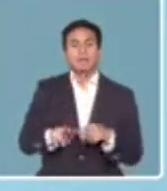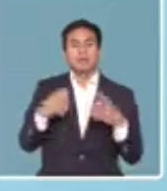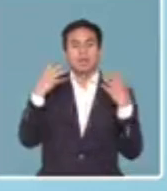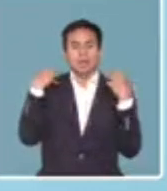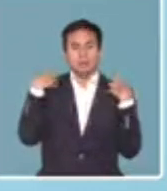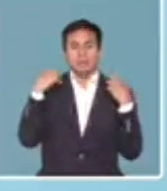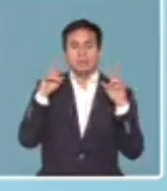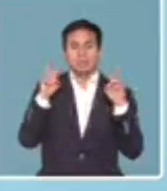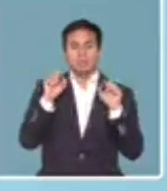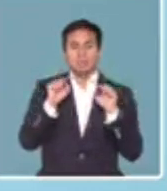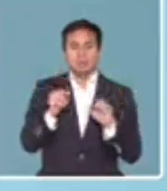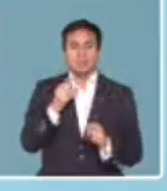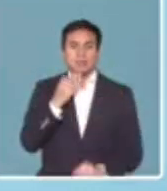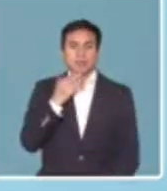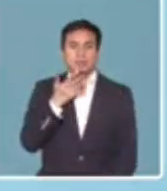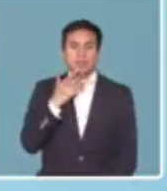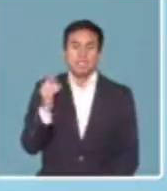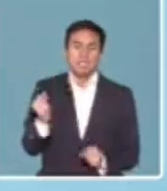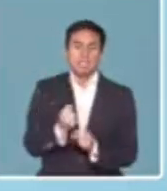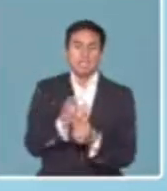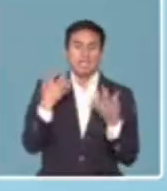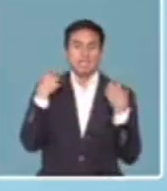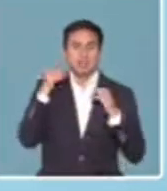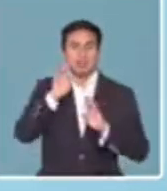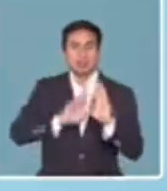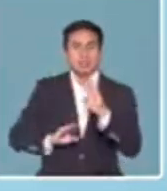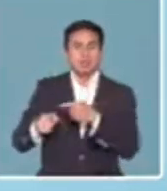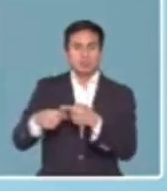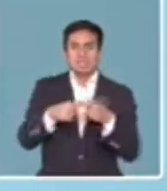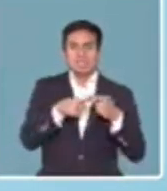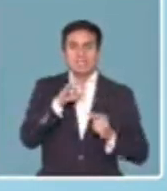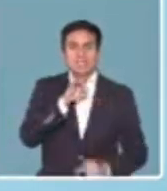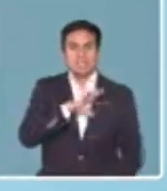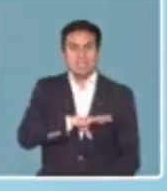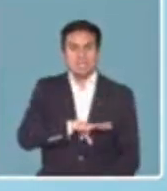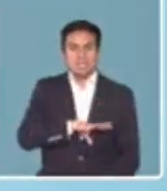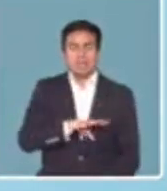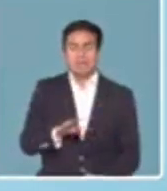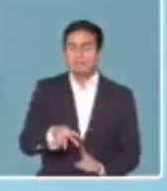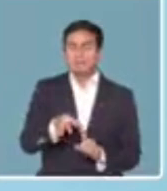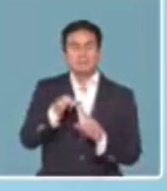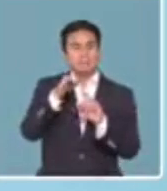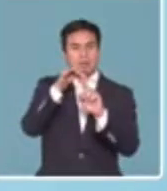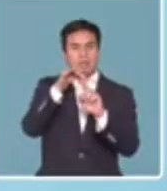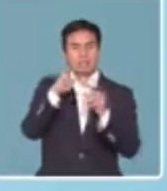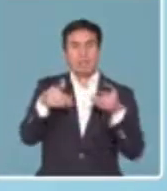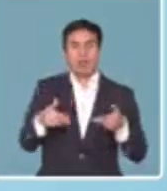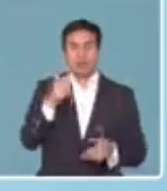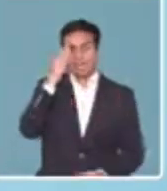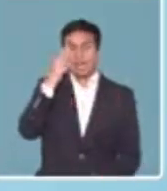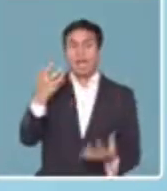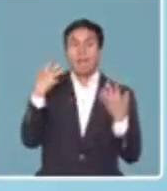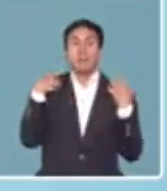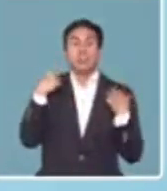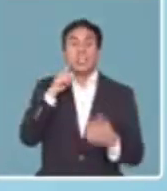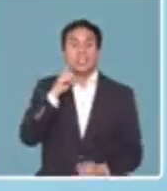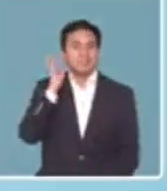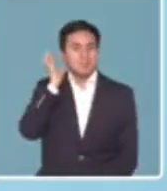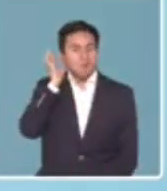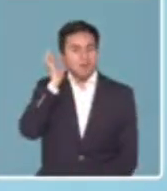cargo de esto, porque las tareas de cuidado en la sociedad chilena están principalmente hoy día a cargo de las